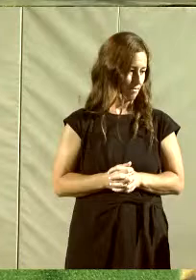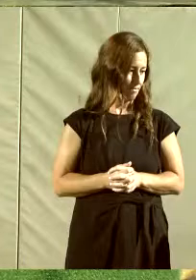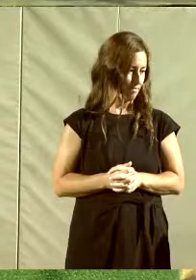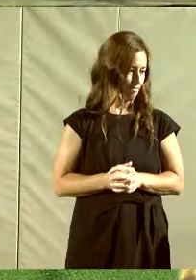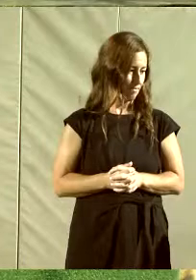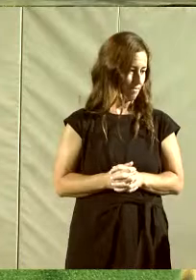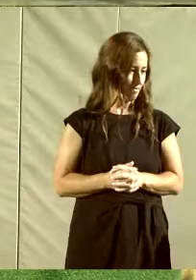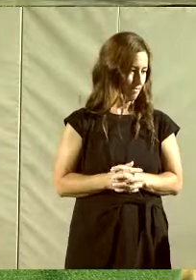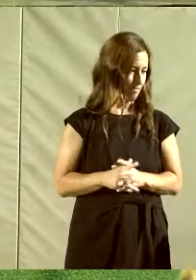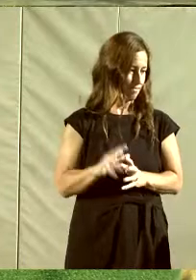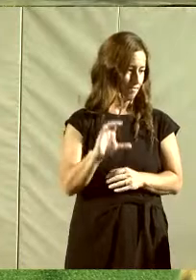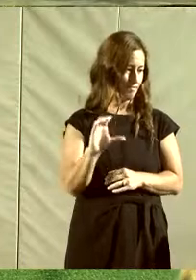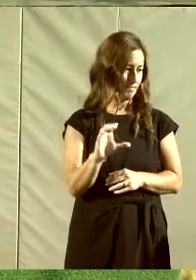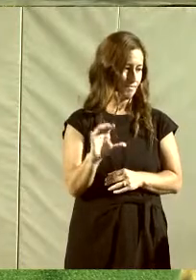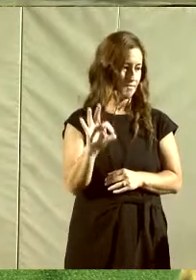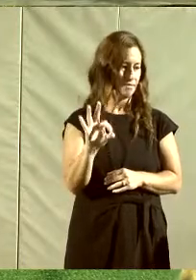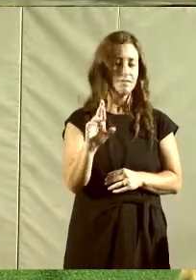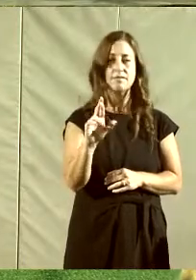Kaylan Franzoy.